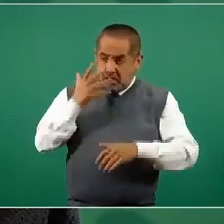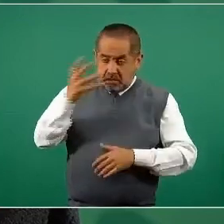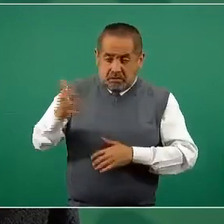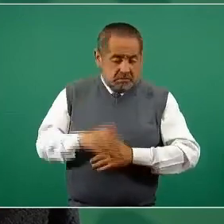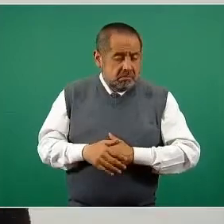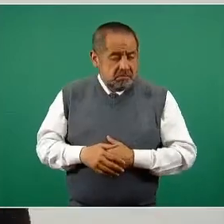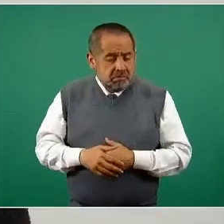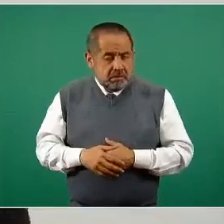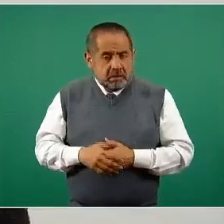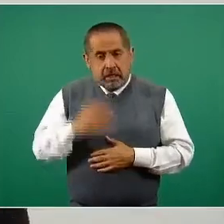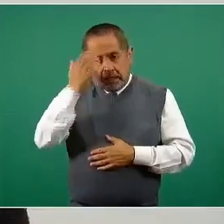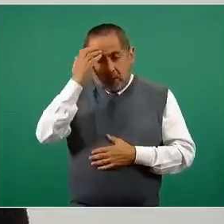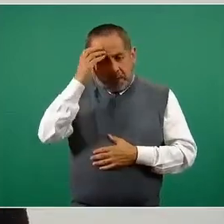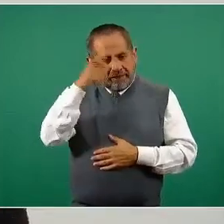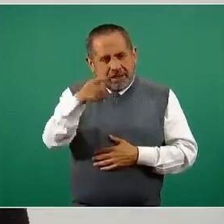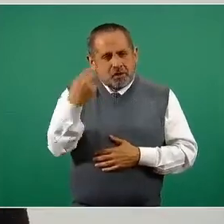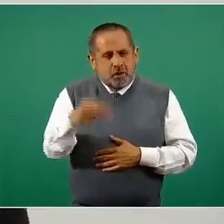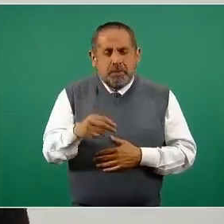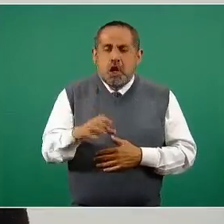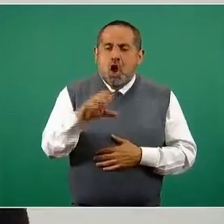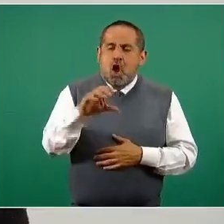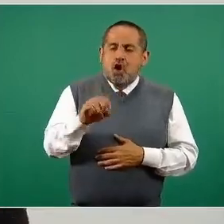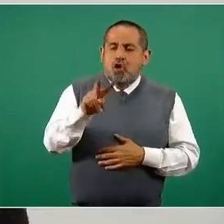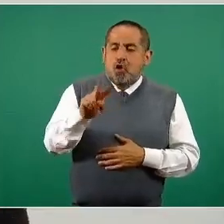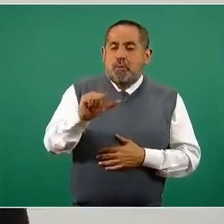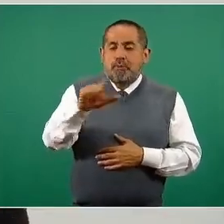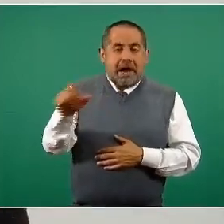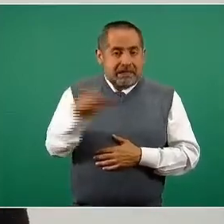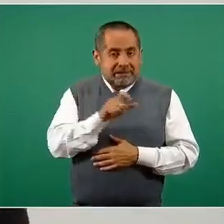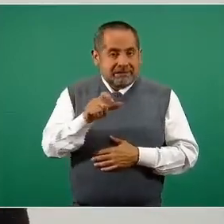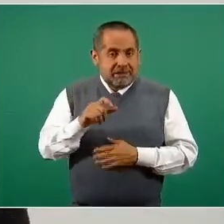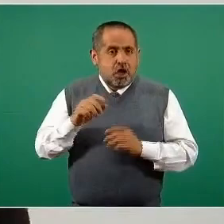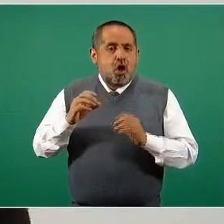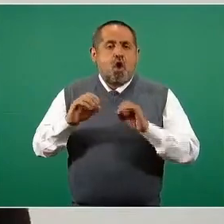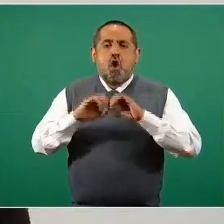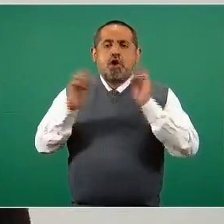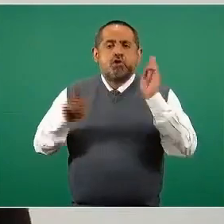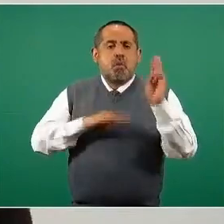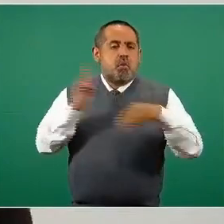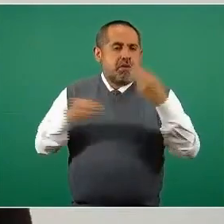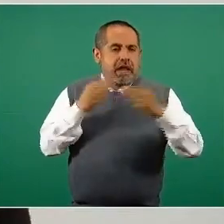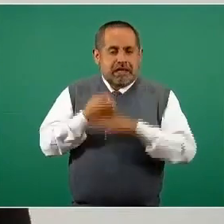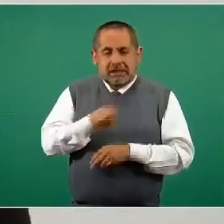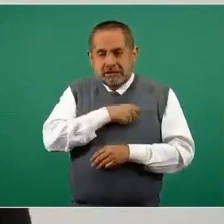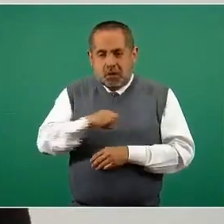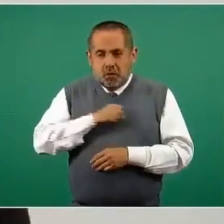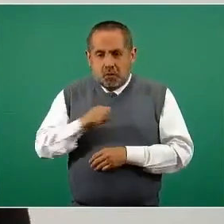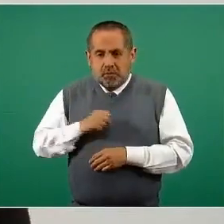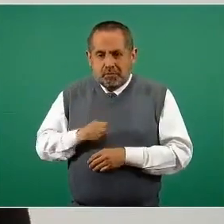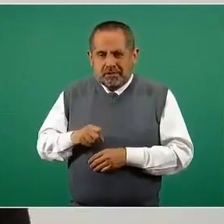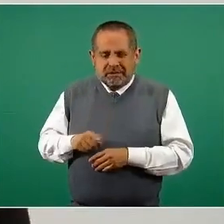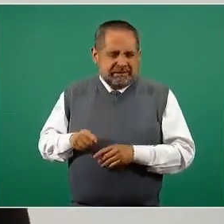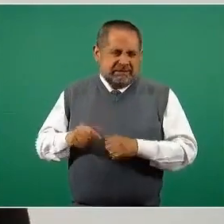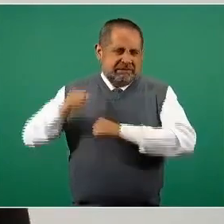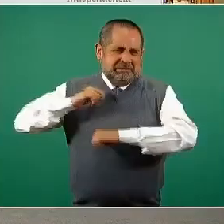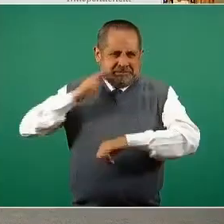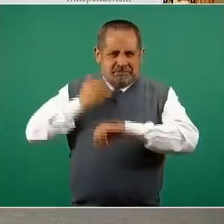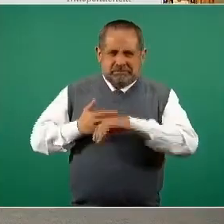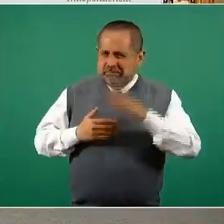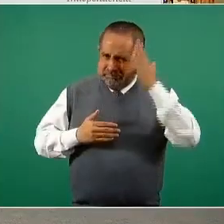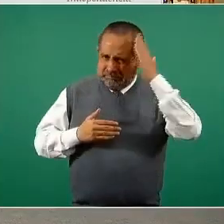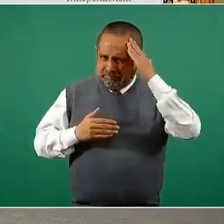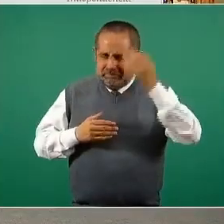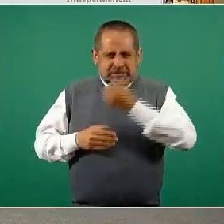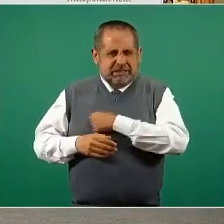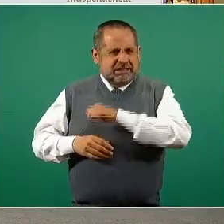la iniciativa COVAX, que se planteó desde la Organización Mundial de la Salud desde mediados prácticamente del año pasado,